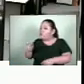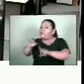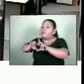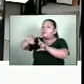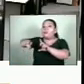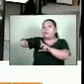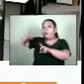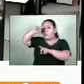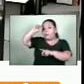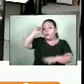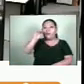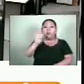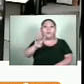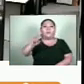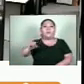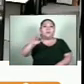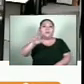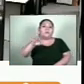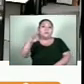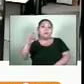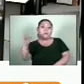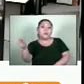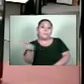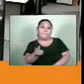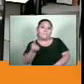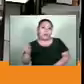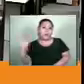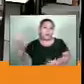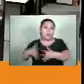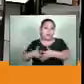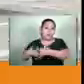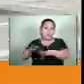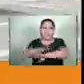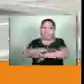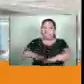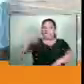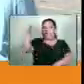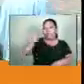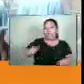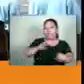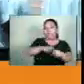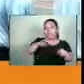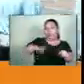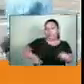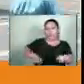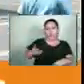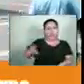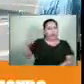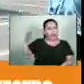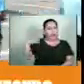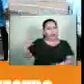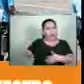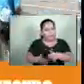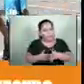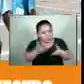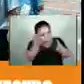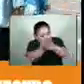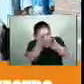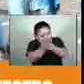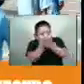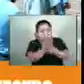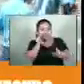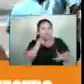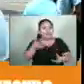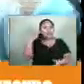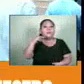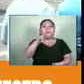Laborales, 4.300.000 estadounidenses abandonaron sus empleos en agosto, el número más alto desde que se comenzaron a documentar estas cifras en el